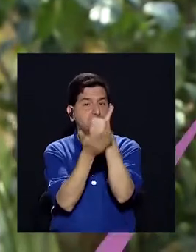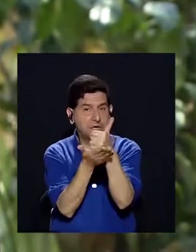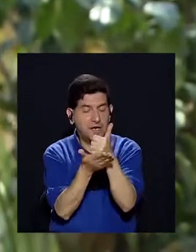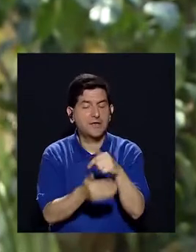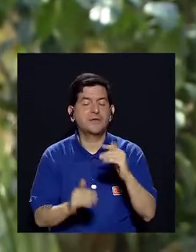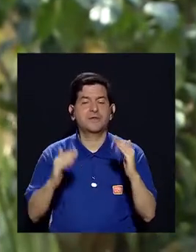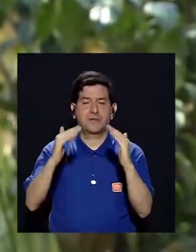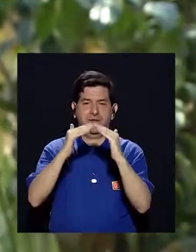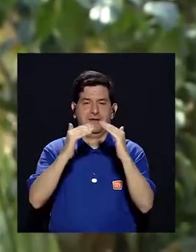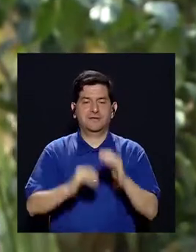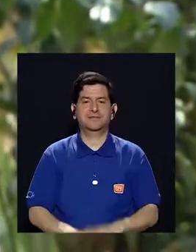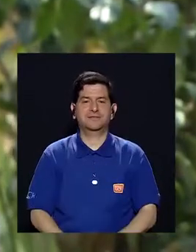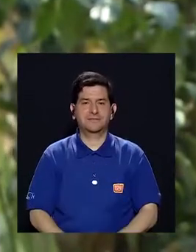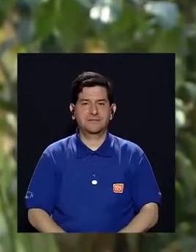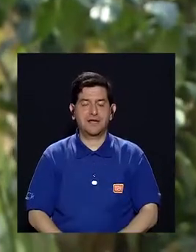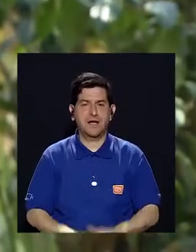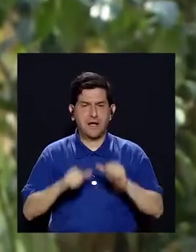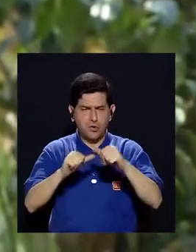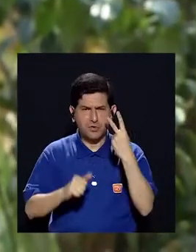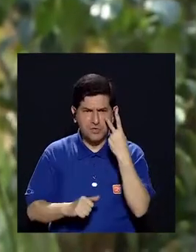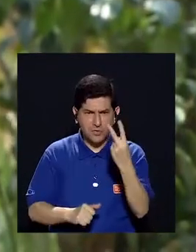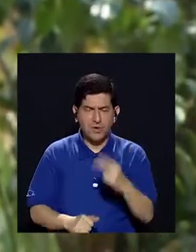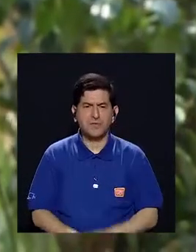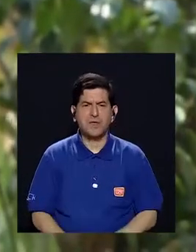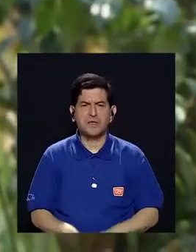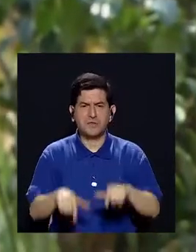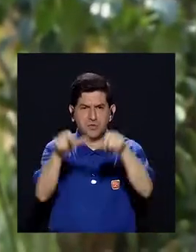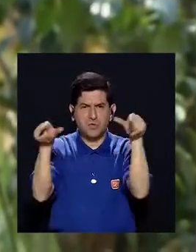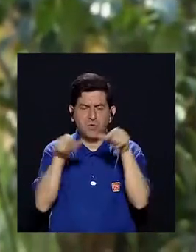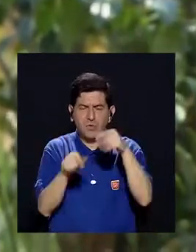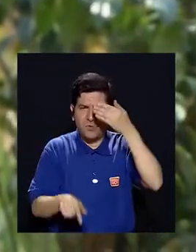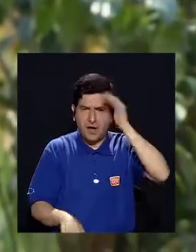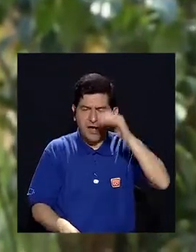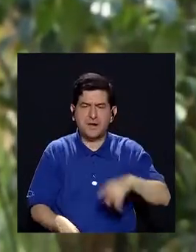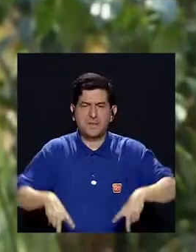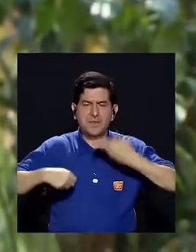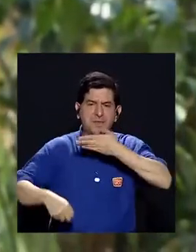mucho allá en sus casas. Puede seguirnos en nuestra página